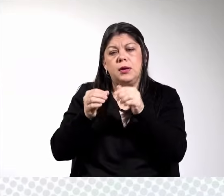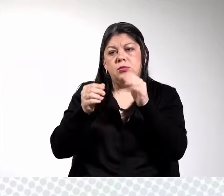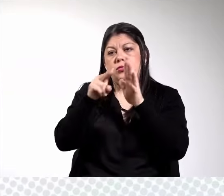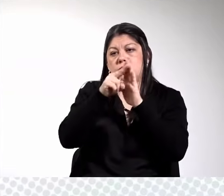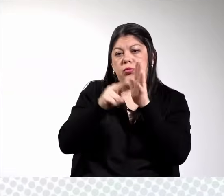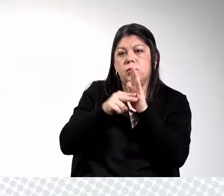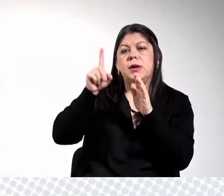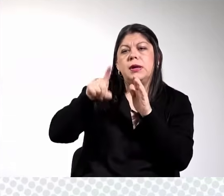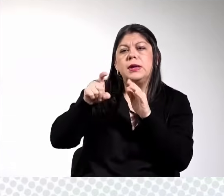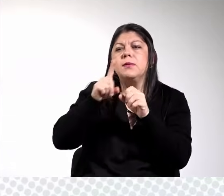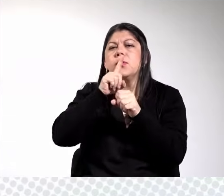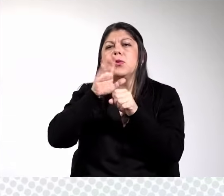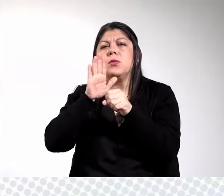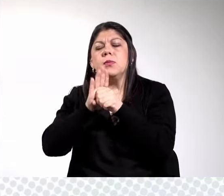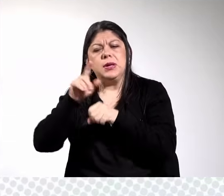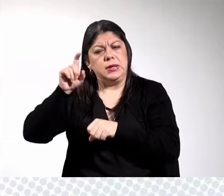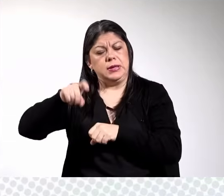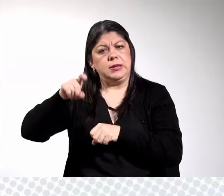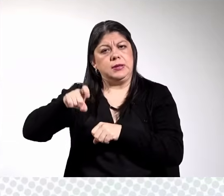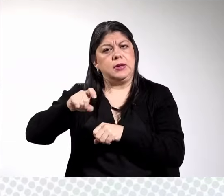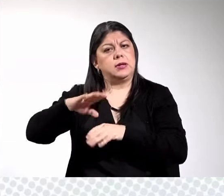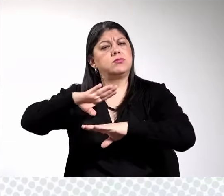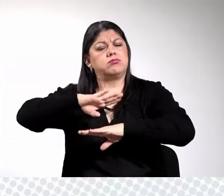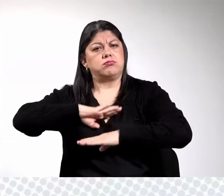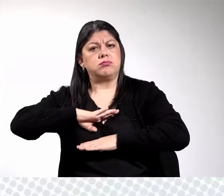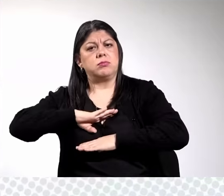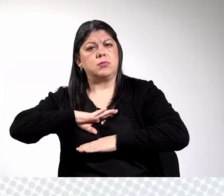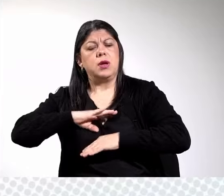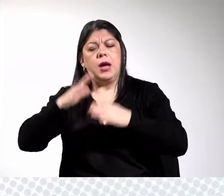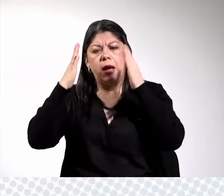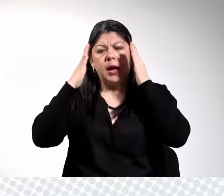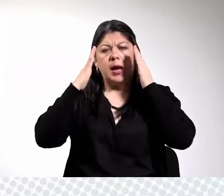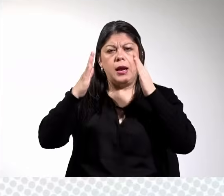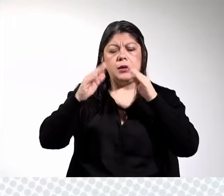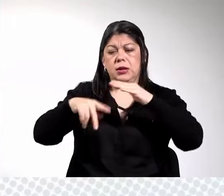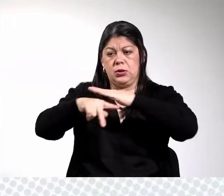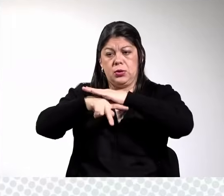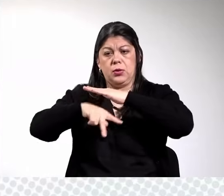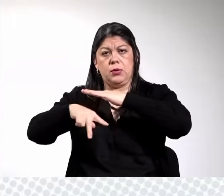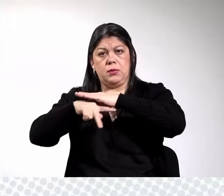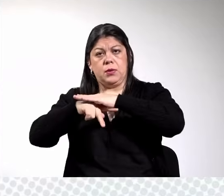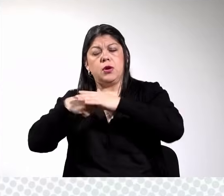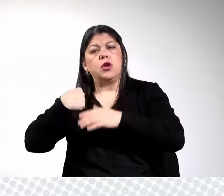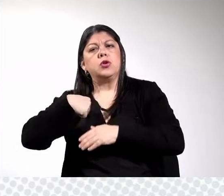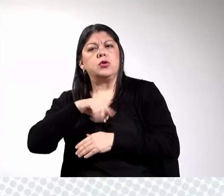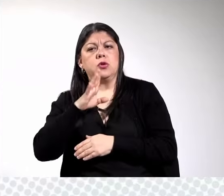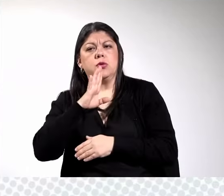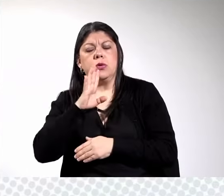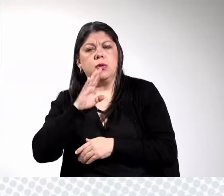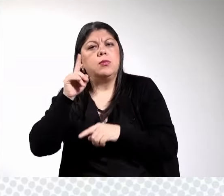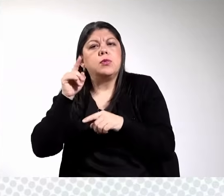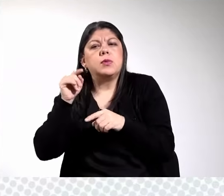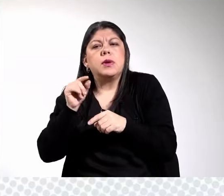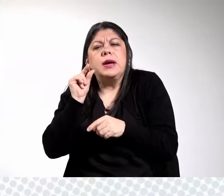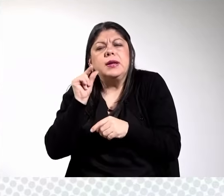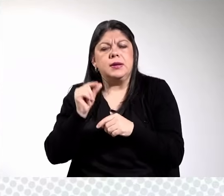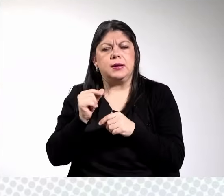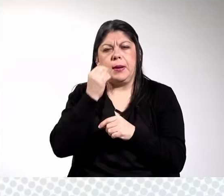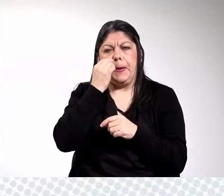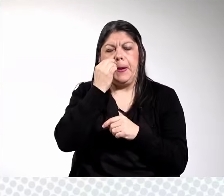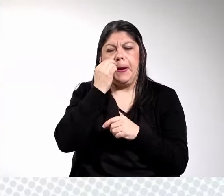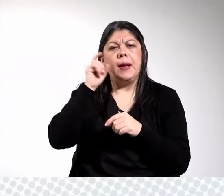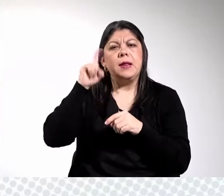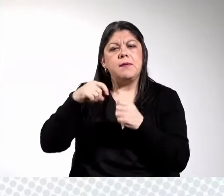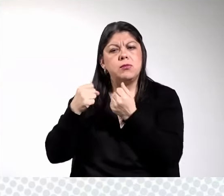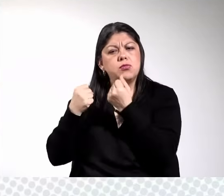solventar muchas de estas necesidades. La atención preescolar, que casi no estamos hablando, no podemos soltarla. Y